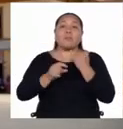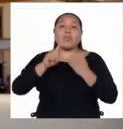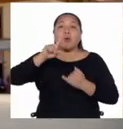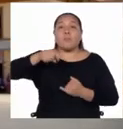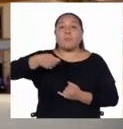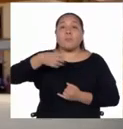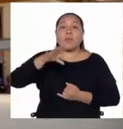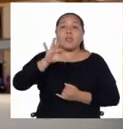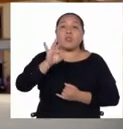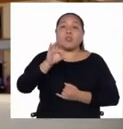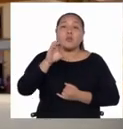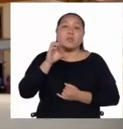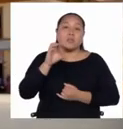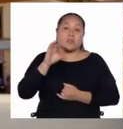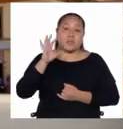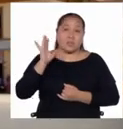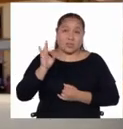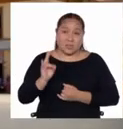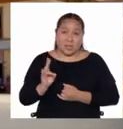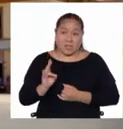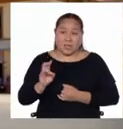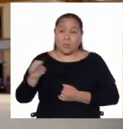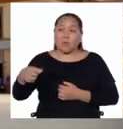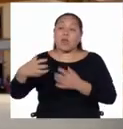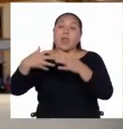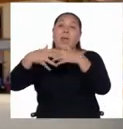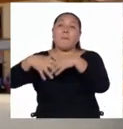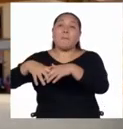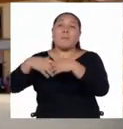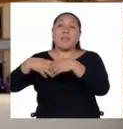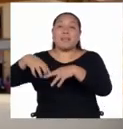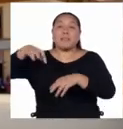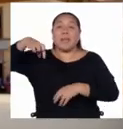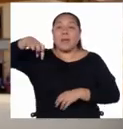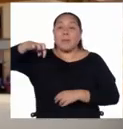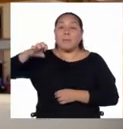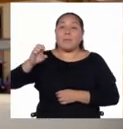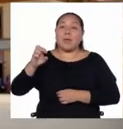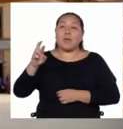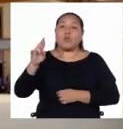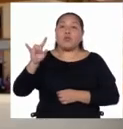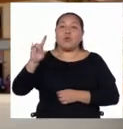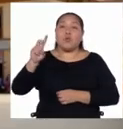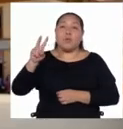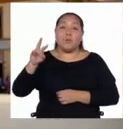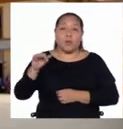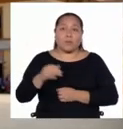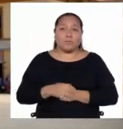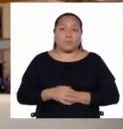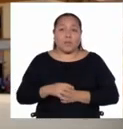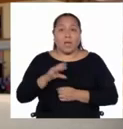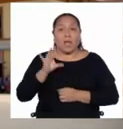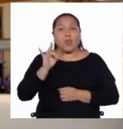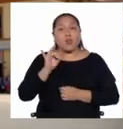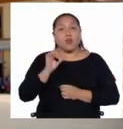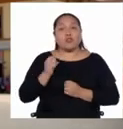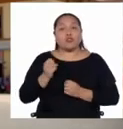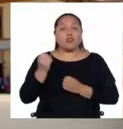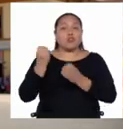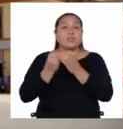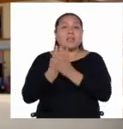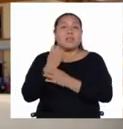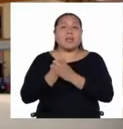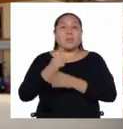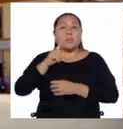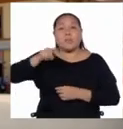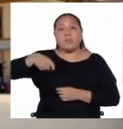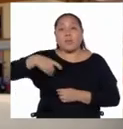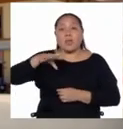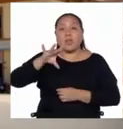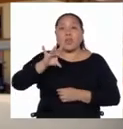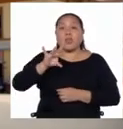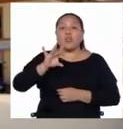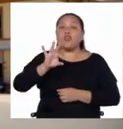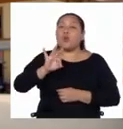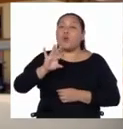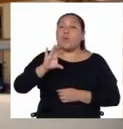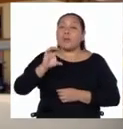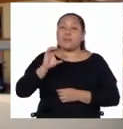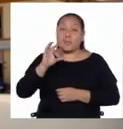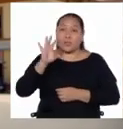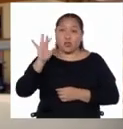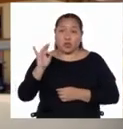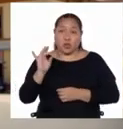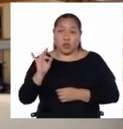la Peruvian Corporation. Finalmente, el 8 de septiembre de 1908, se abrió el tráfico hasta